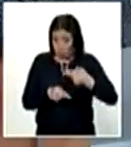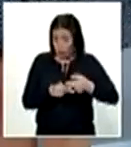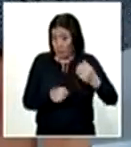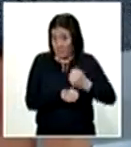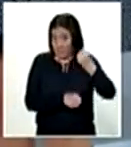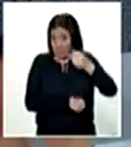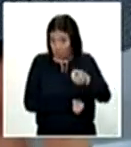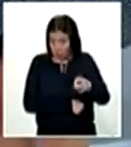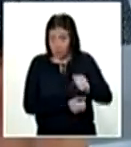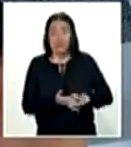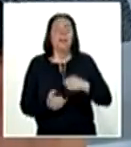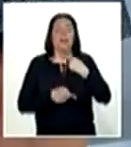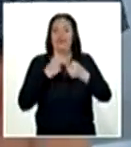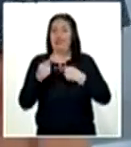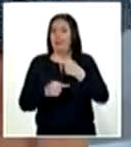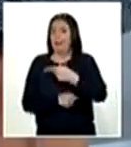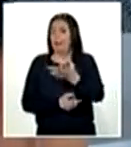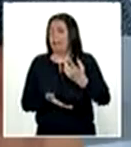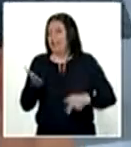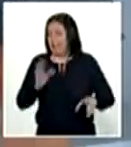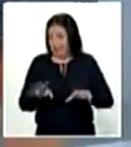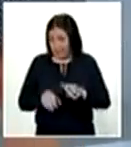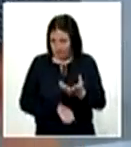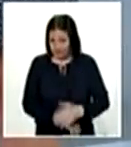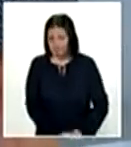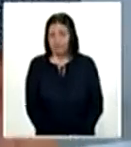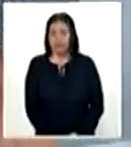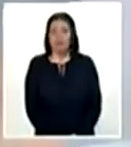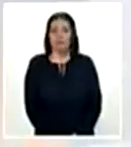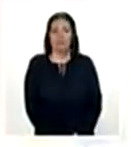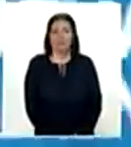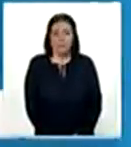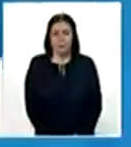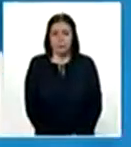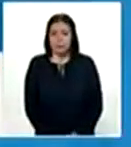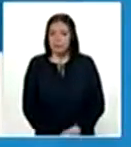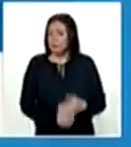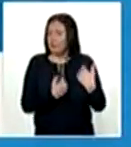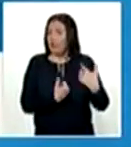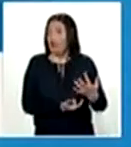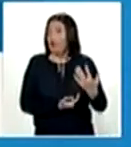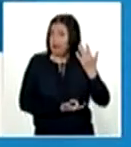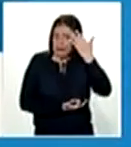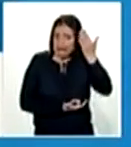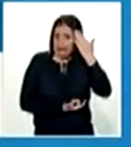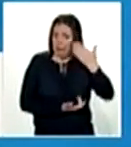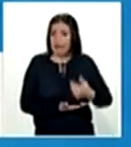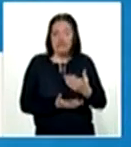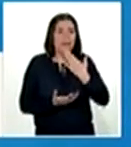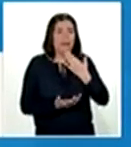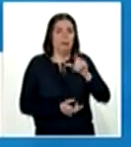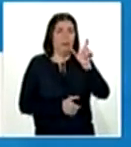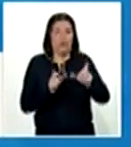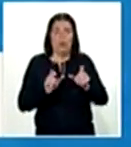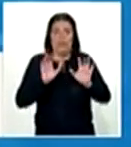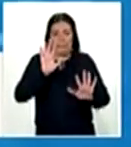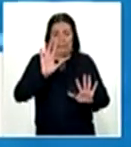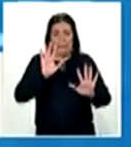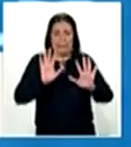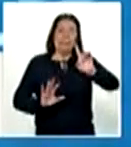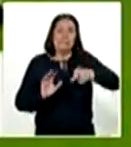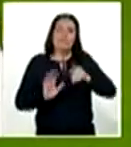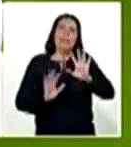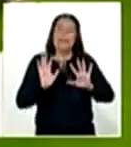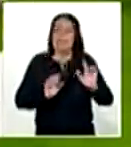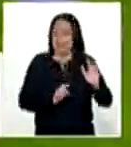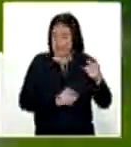nota le contamos qué pasos debe seguir. La espera para conocer a los 10.113 ganadores que podrán